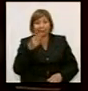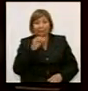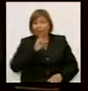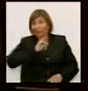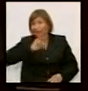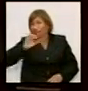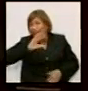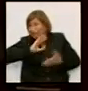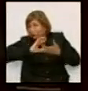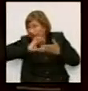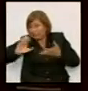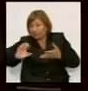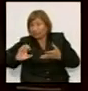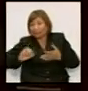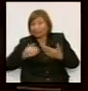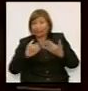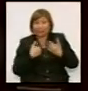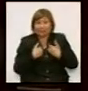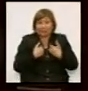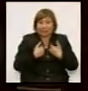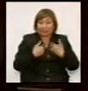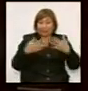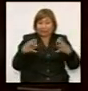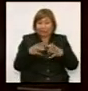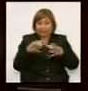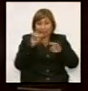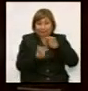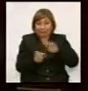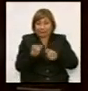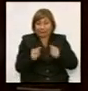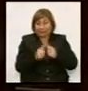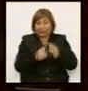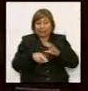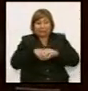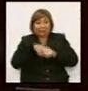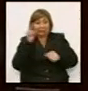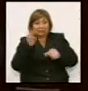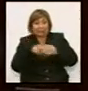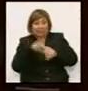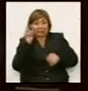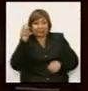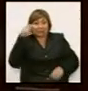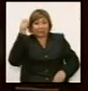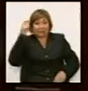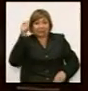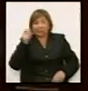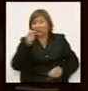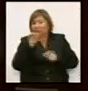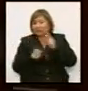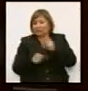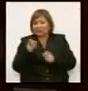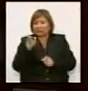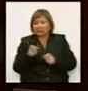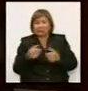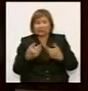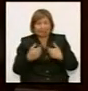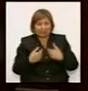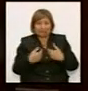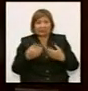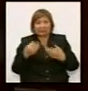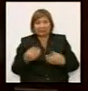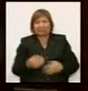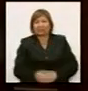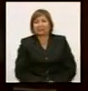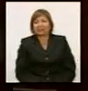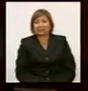extrema tiene en la gente que se retiró del APRA gente que es muy adversa realmente al